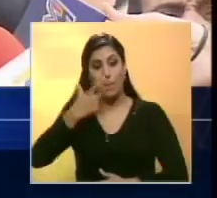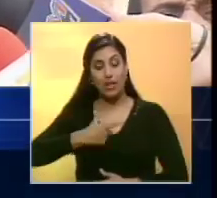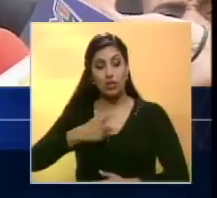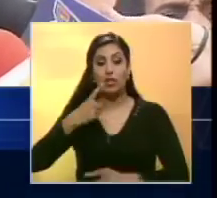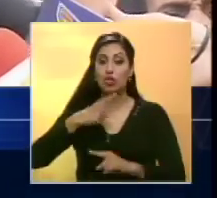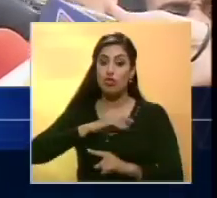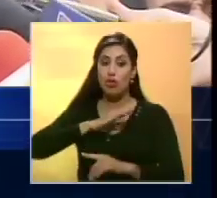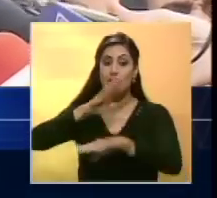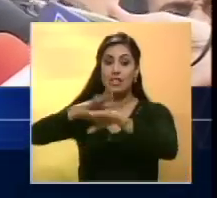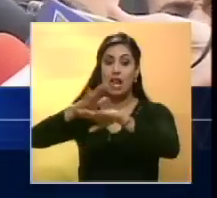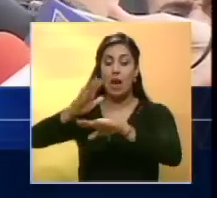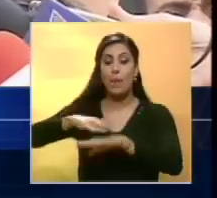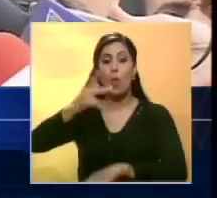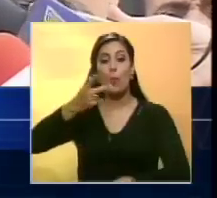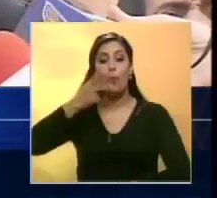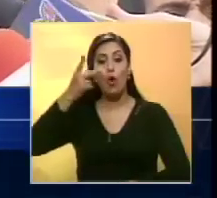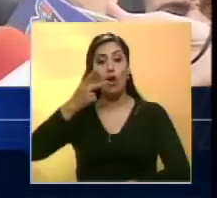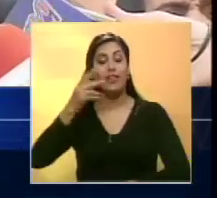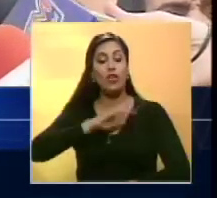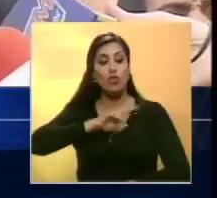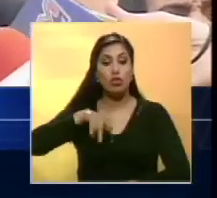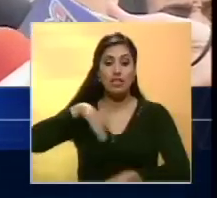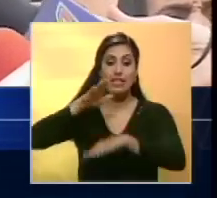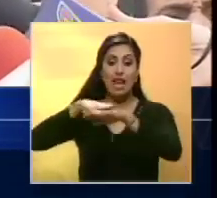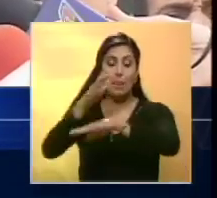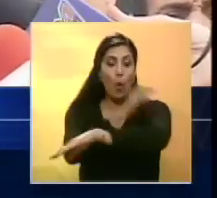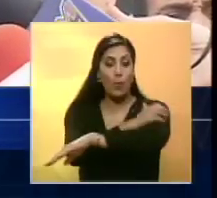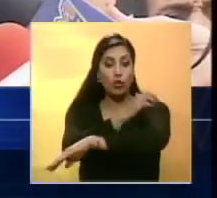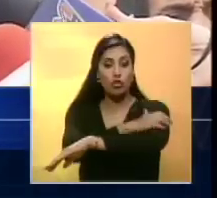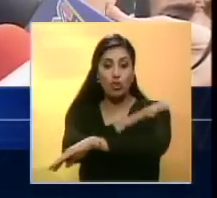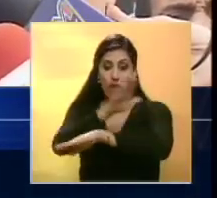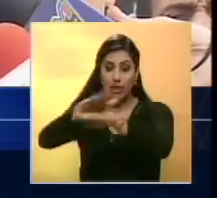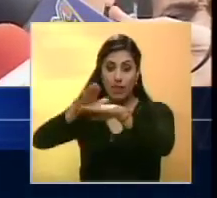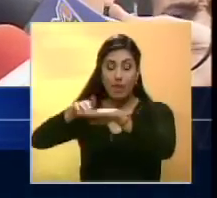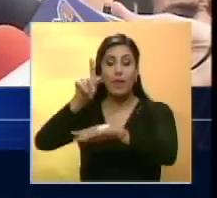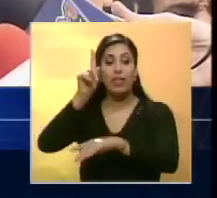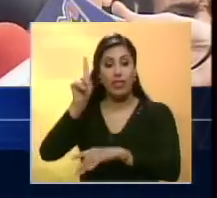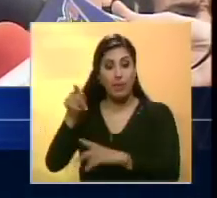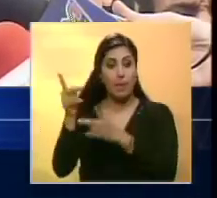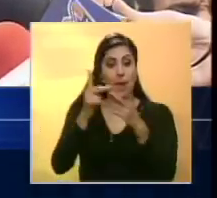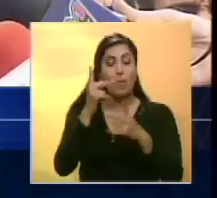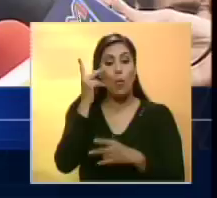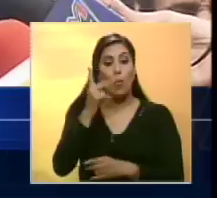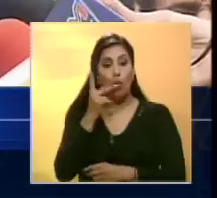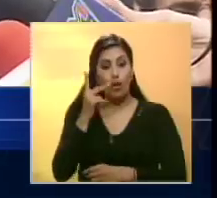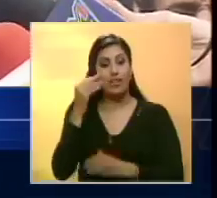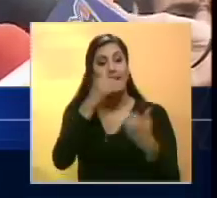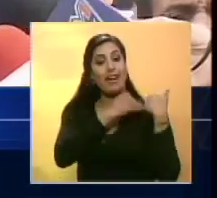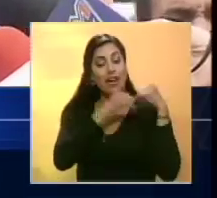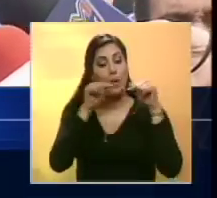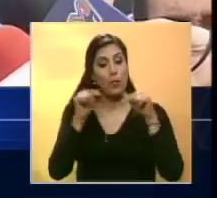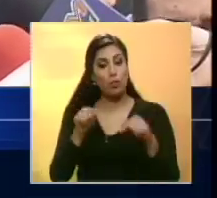y llamo a la política, llamo a la oposición venezolana, a la política, a la responsabilidad. Hoy